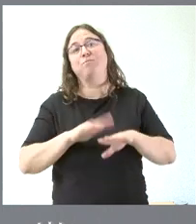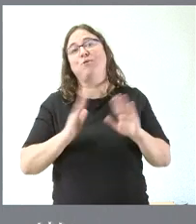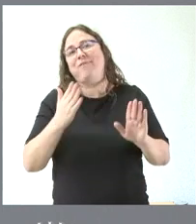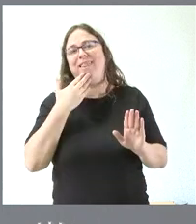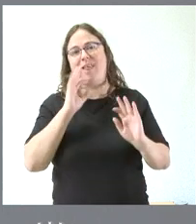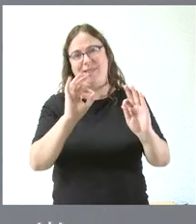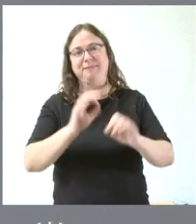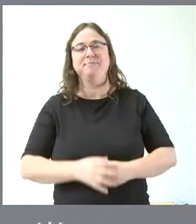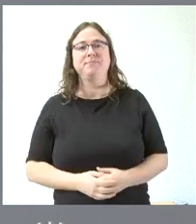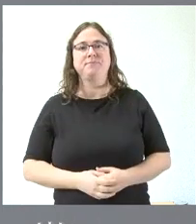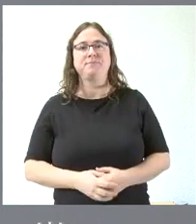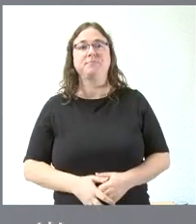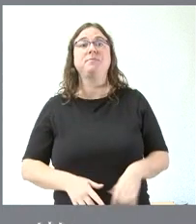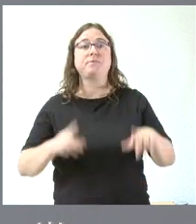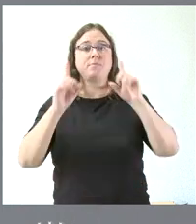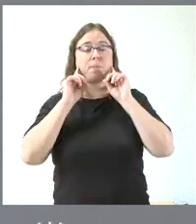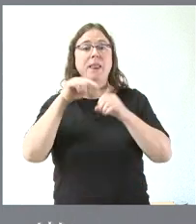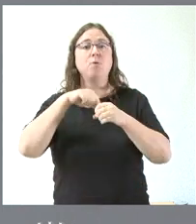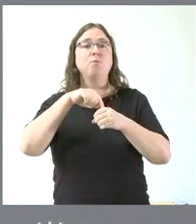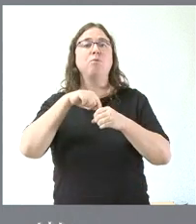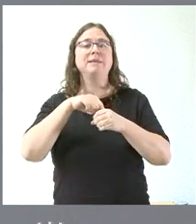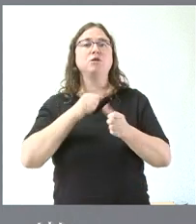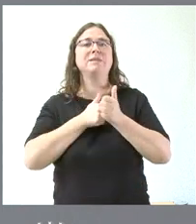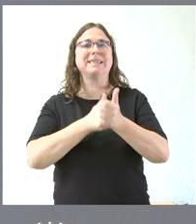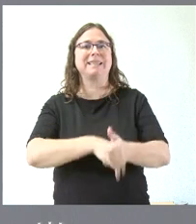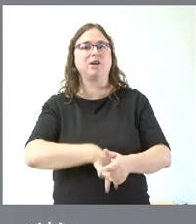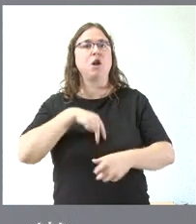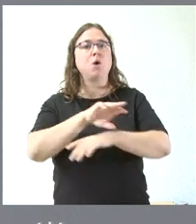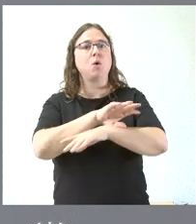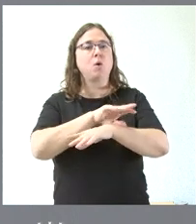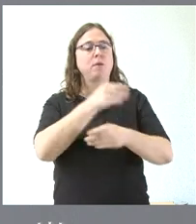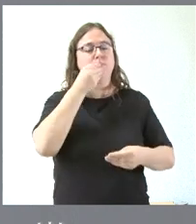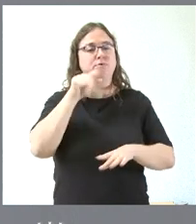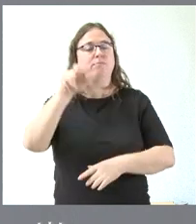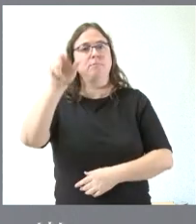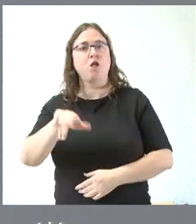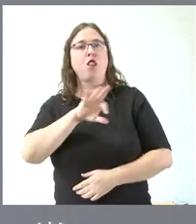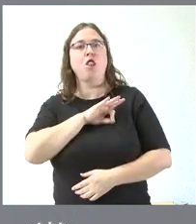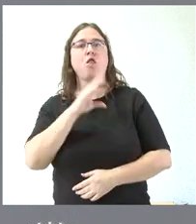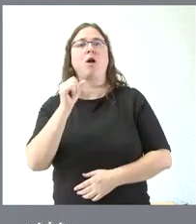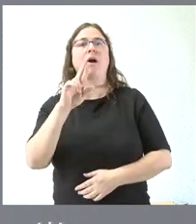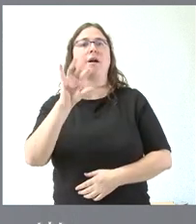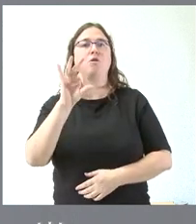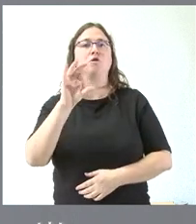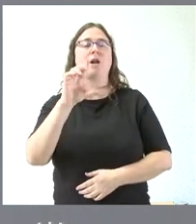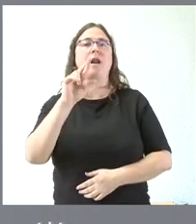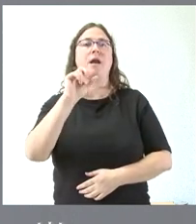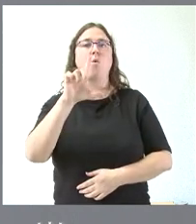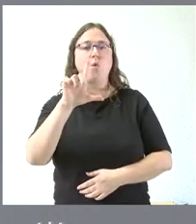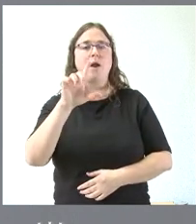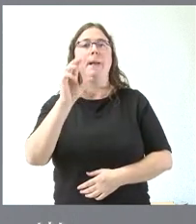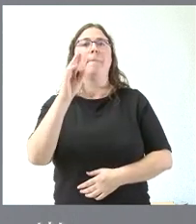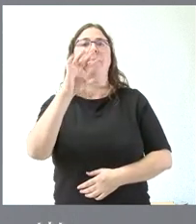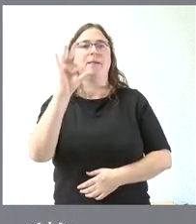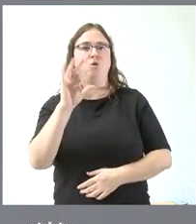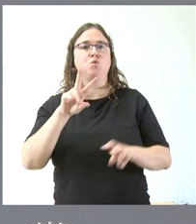edad en este caso el puesto de secretario general de la consejería será cubierto por Don Carlos Raúl pablos Pérez que será el nuevo